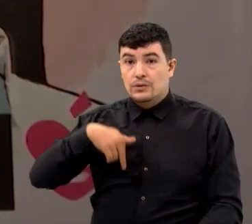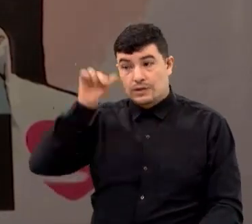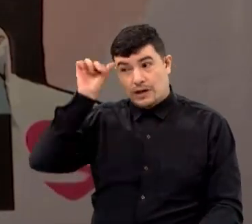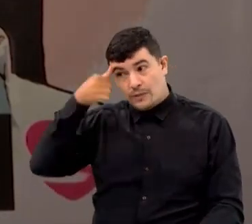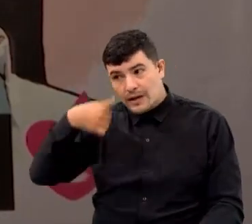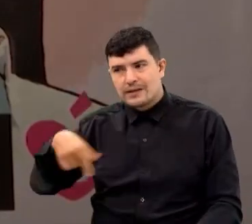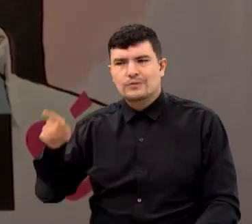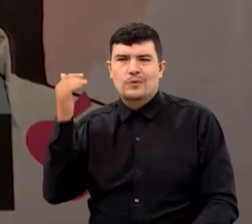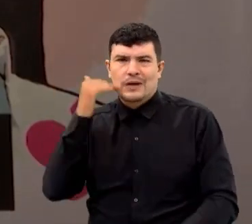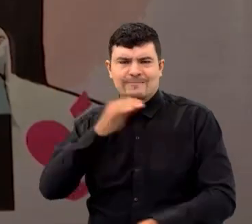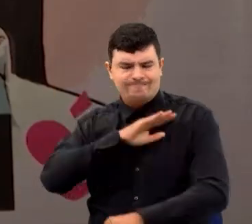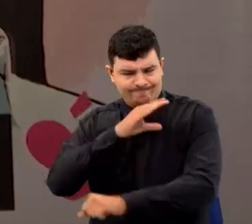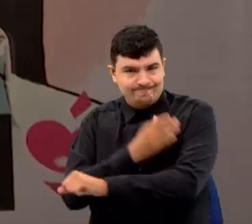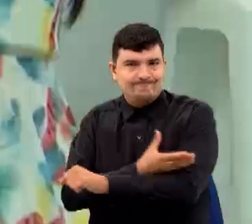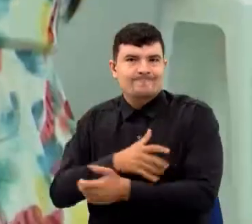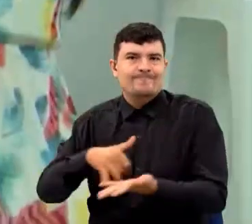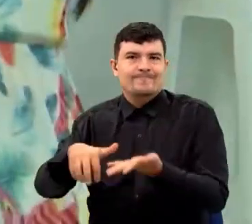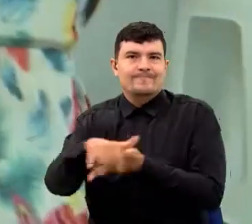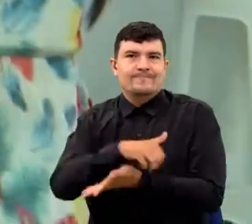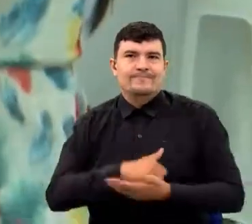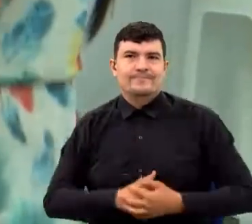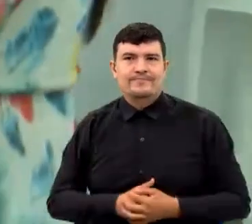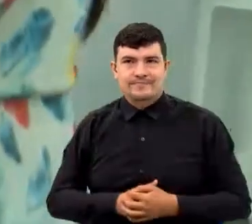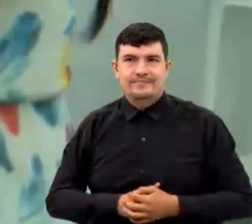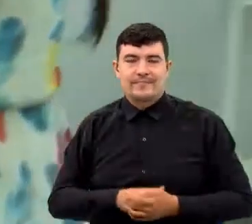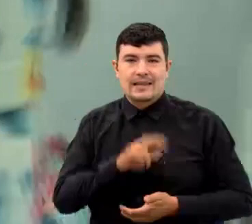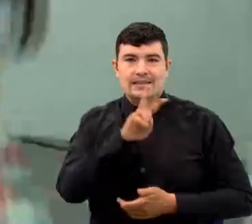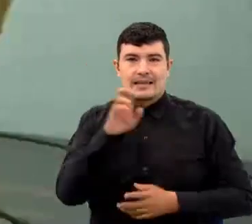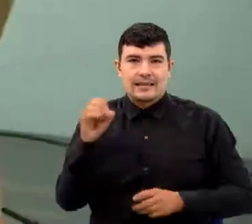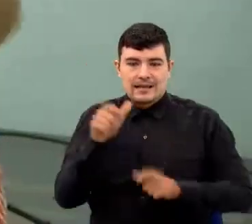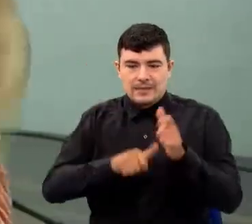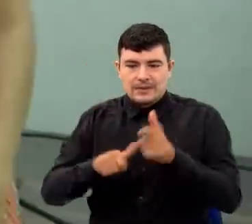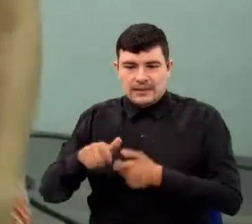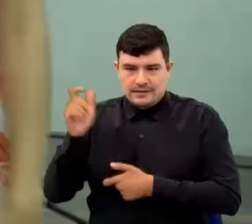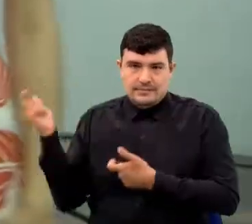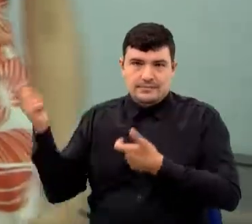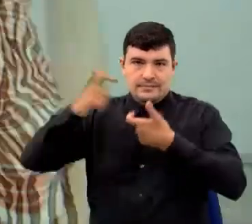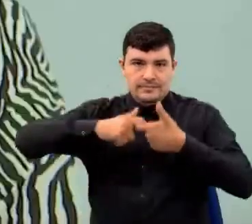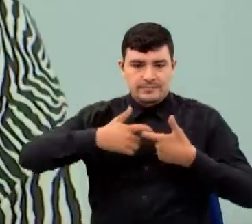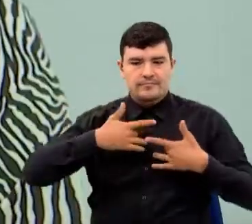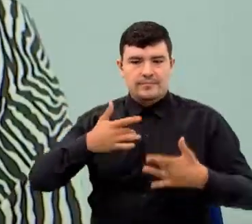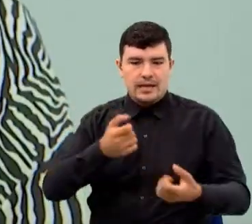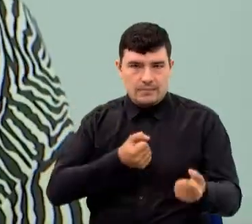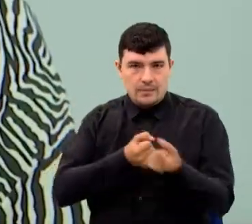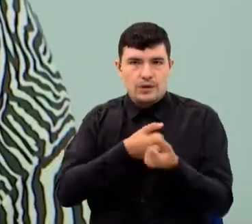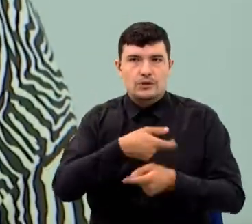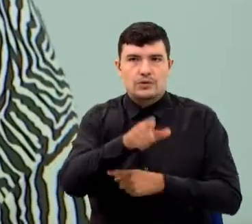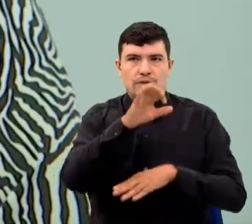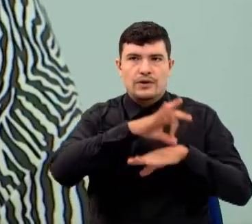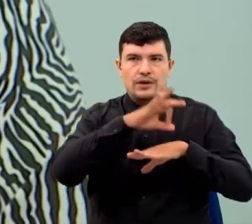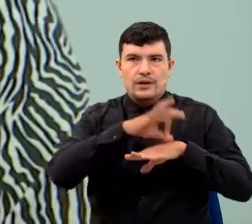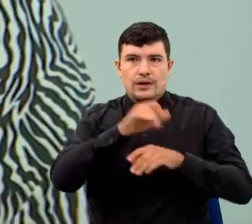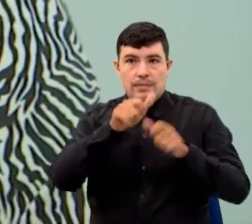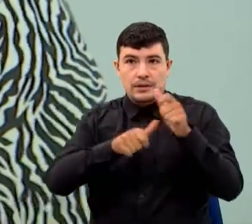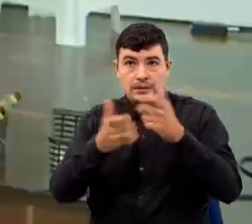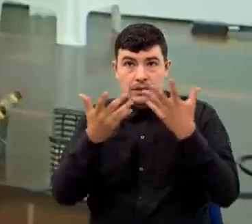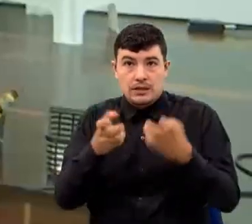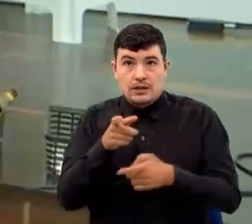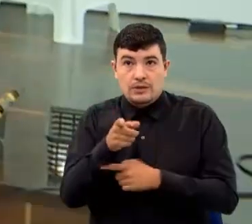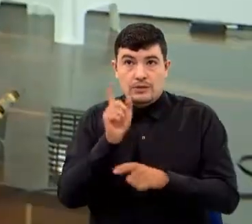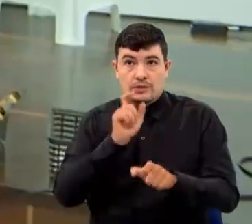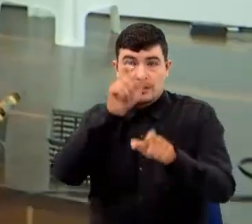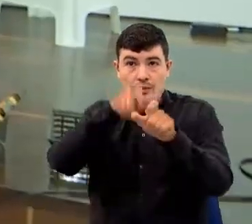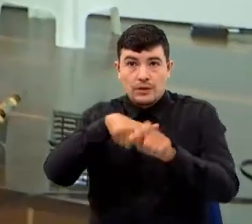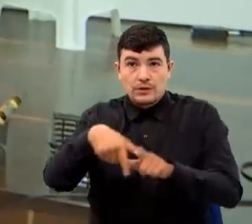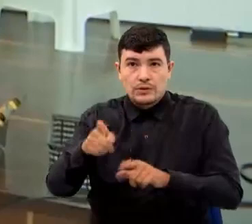lo berraca de las santandereanas. Más de 70 personas ya se unieron como voluntarios. Las personas que quieran unirse a